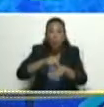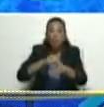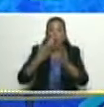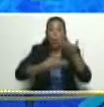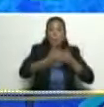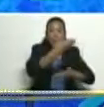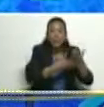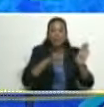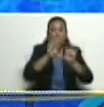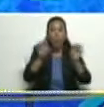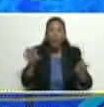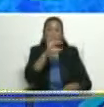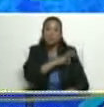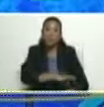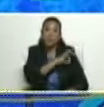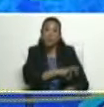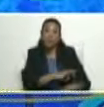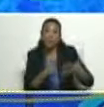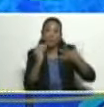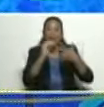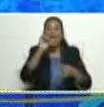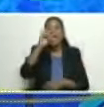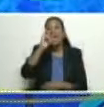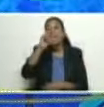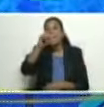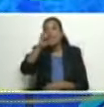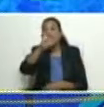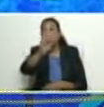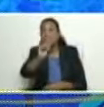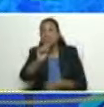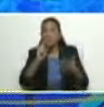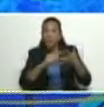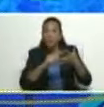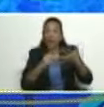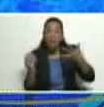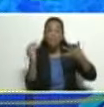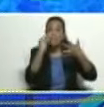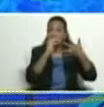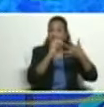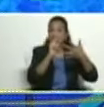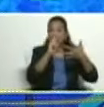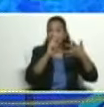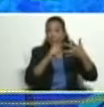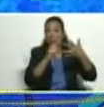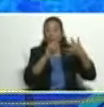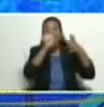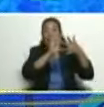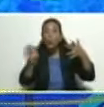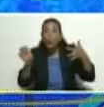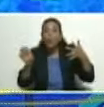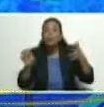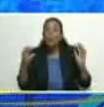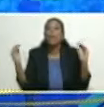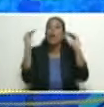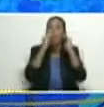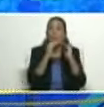Cooperación Educativa Socialista, el INCE, en el vértice Educación para la